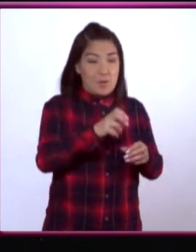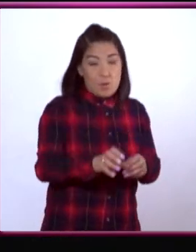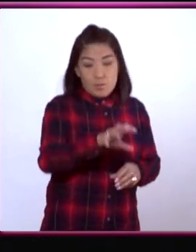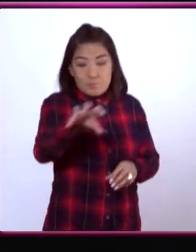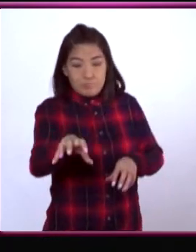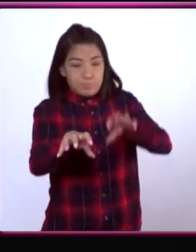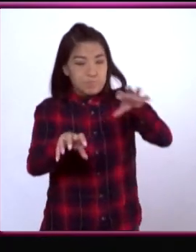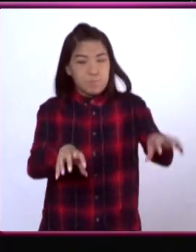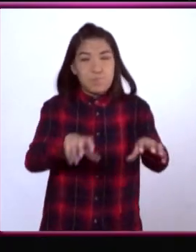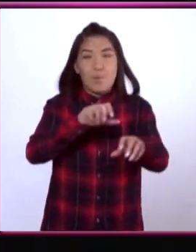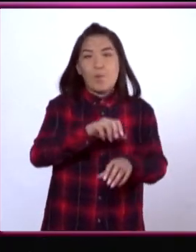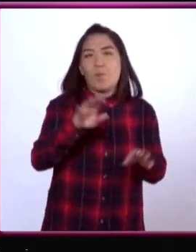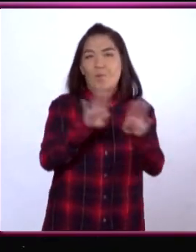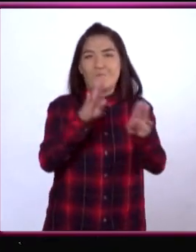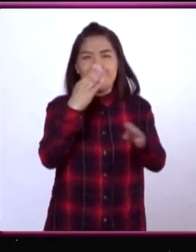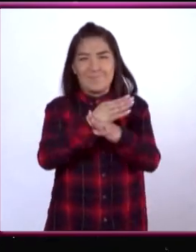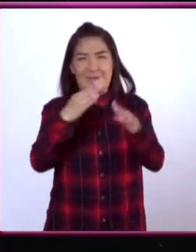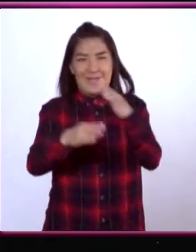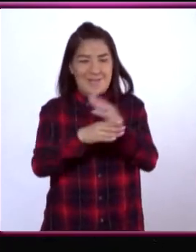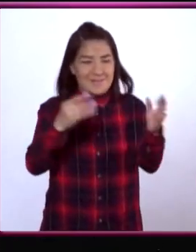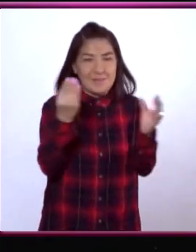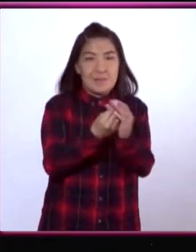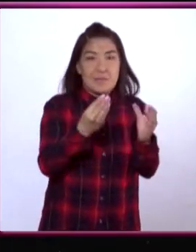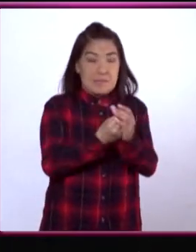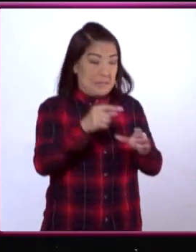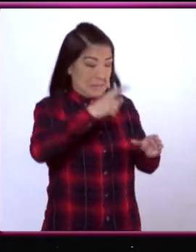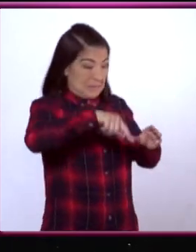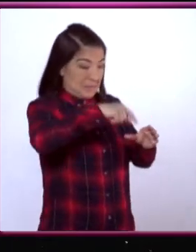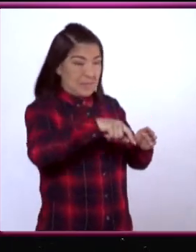con respecto al resto de materia en un